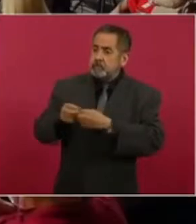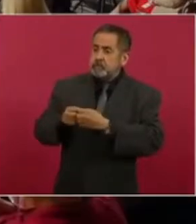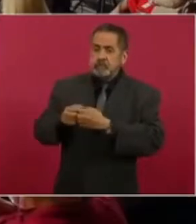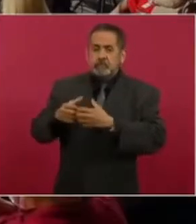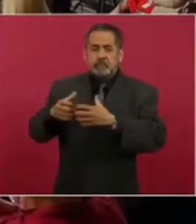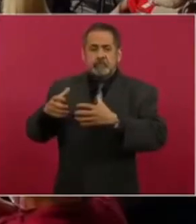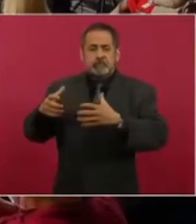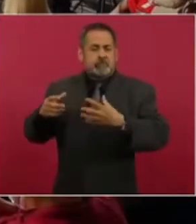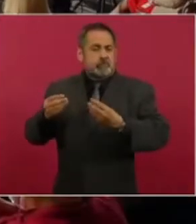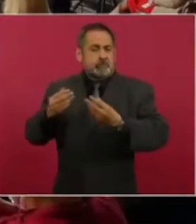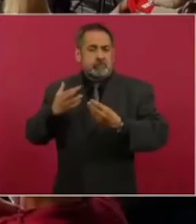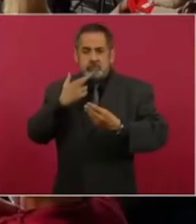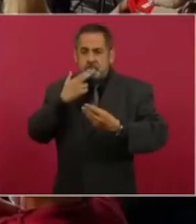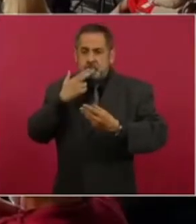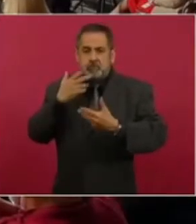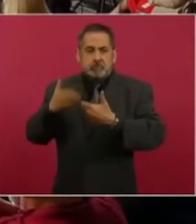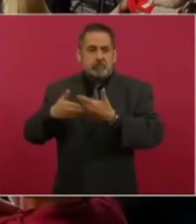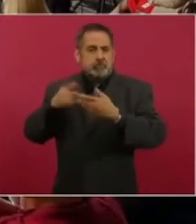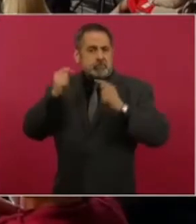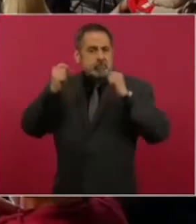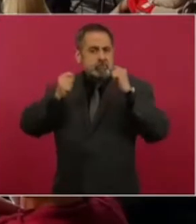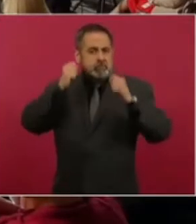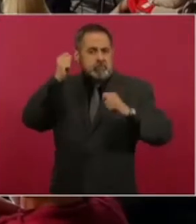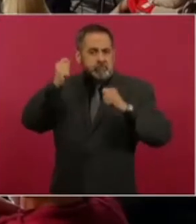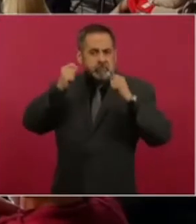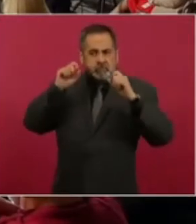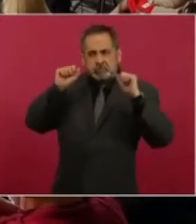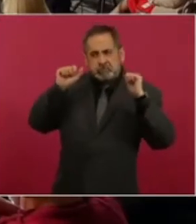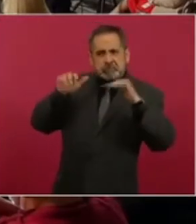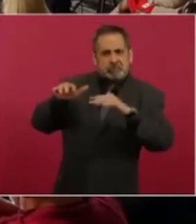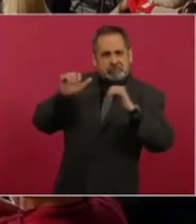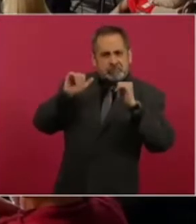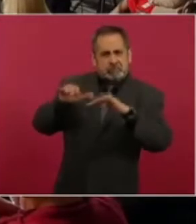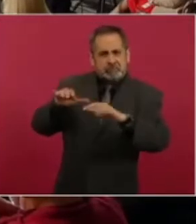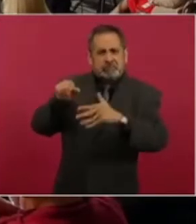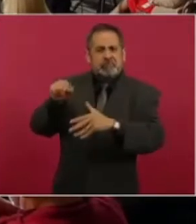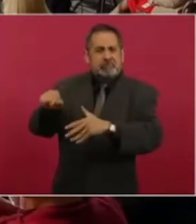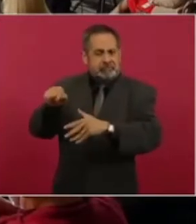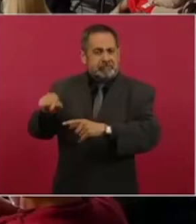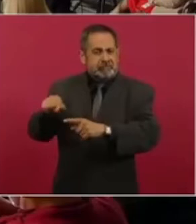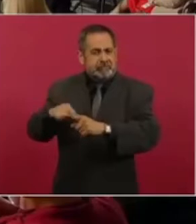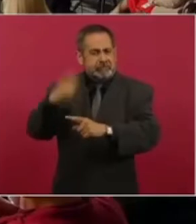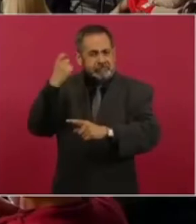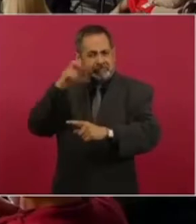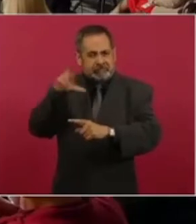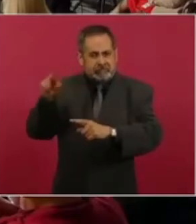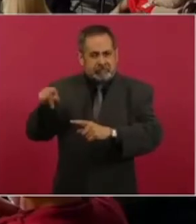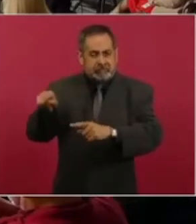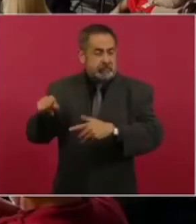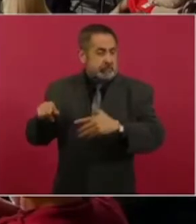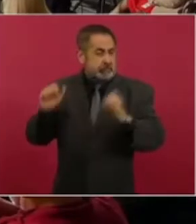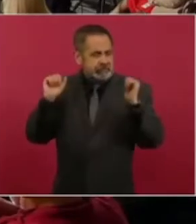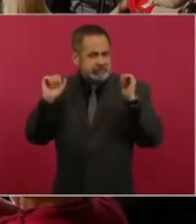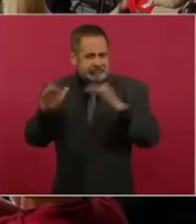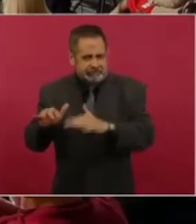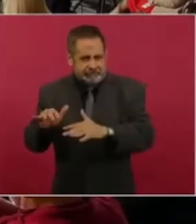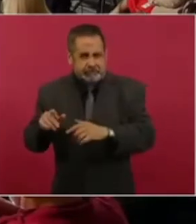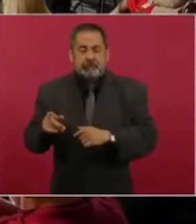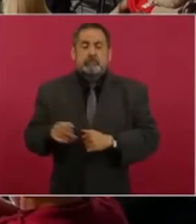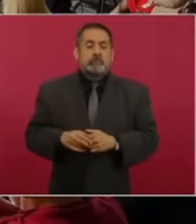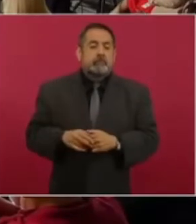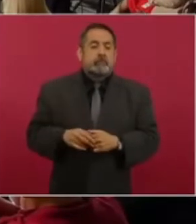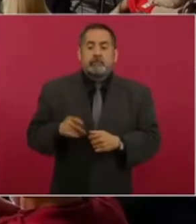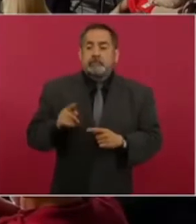el auge turístico. Y bueno, los primeros que